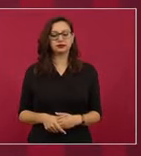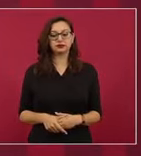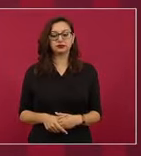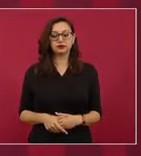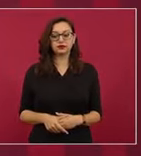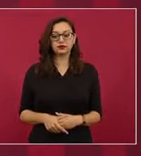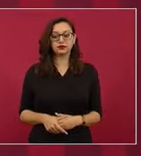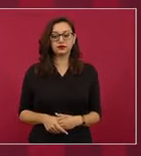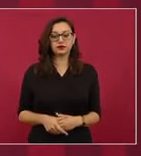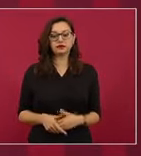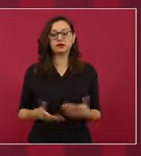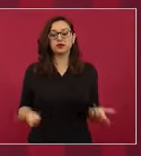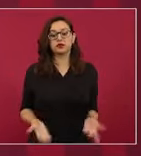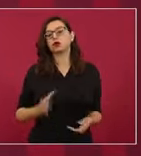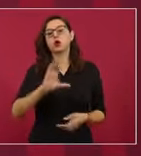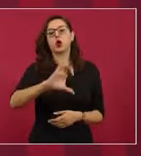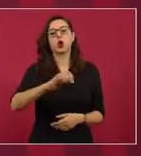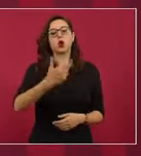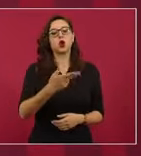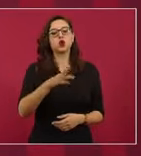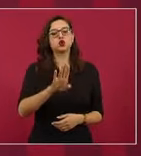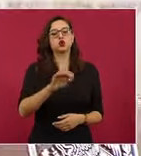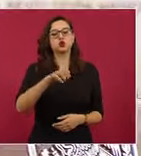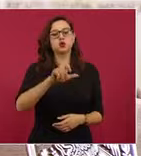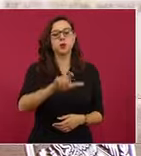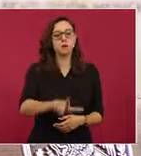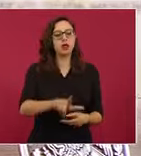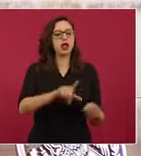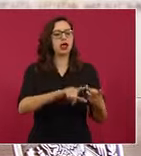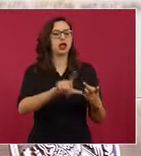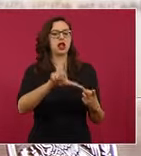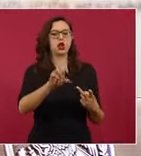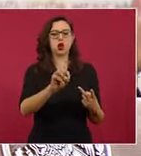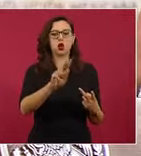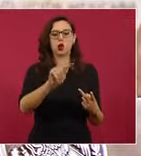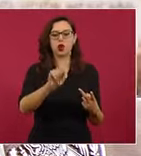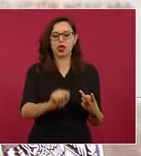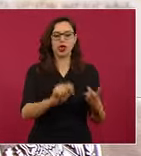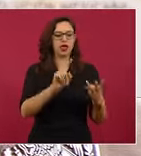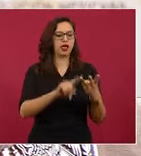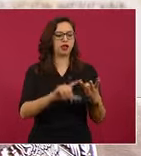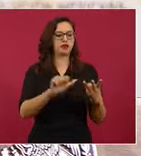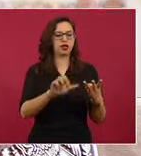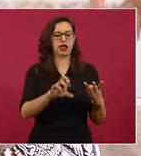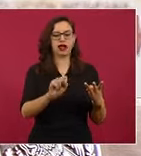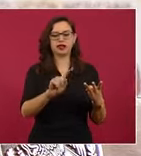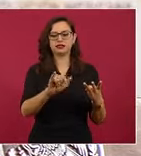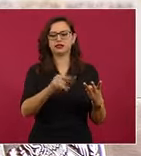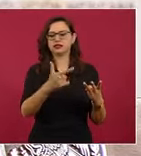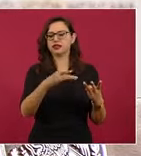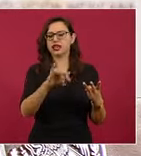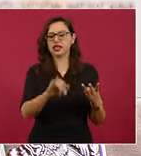yo le agradezco a Chumel y le agradezco a Loré de Mola y a Carmen Aristegui y a